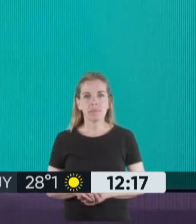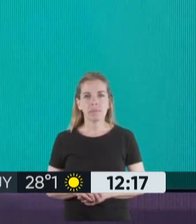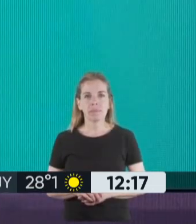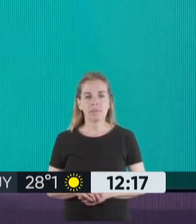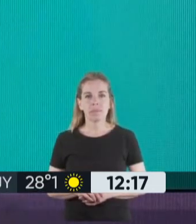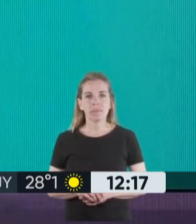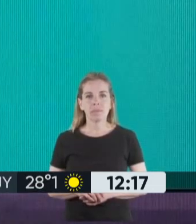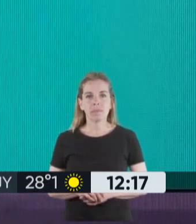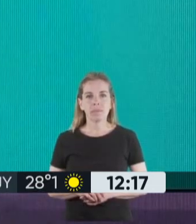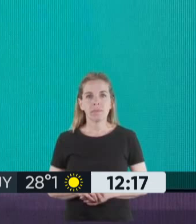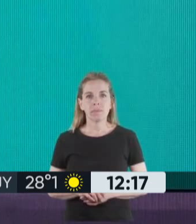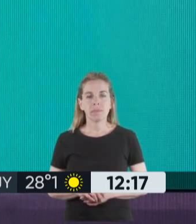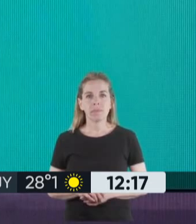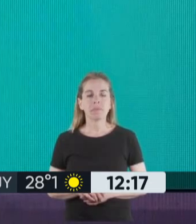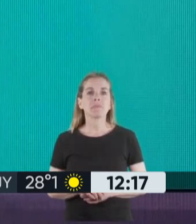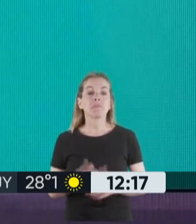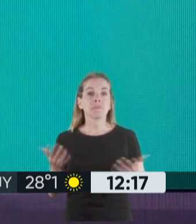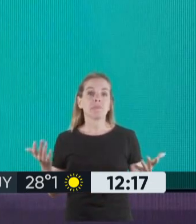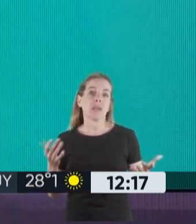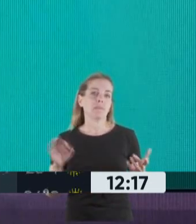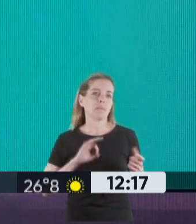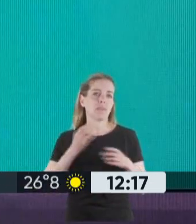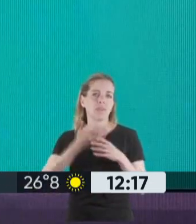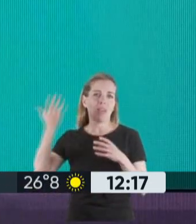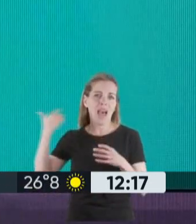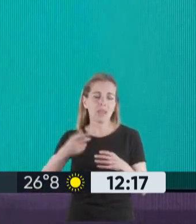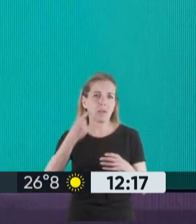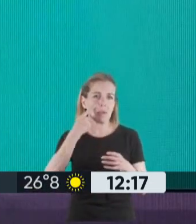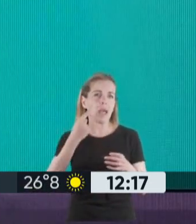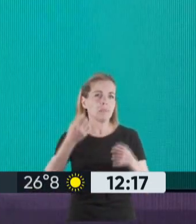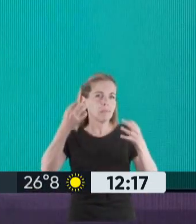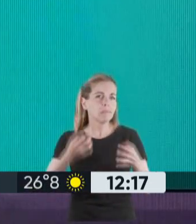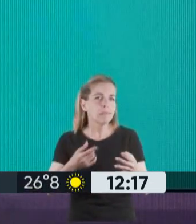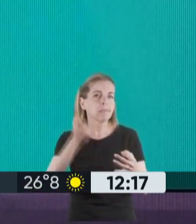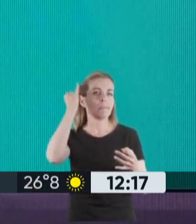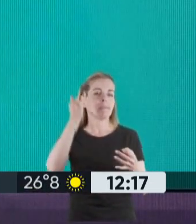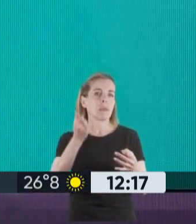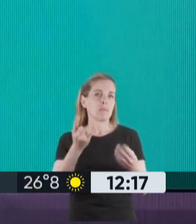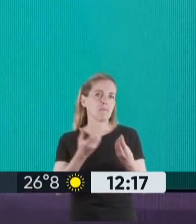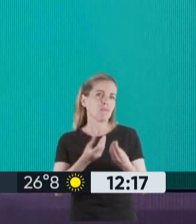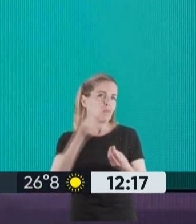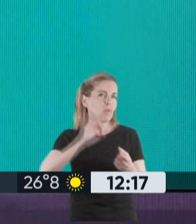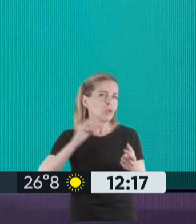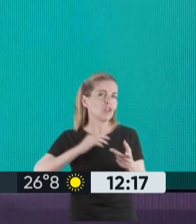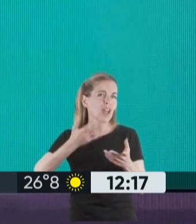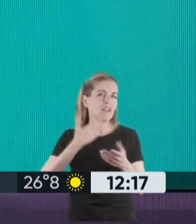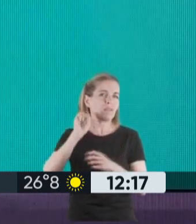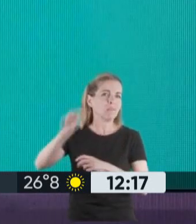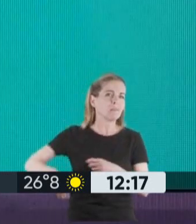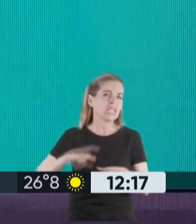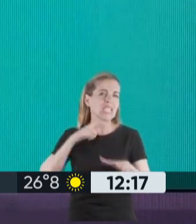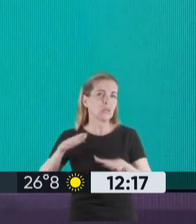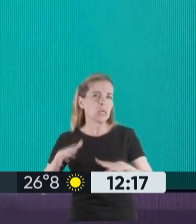que la historia demuestra que hemos descuidado ese aspecto. Y si bien es cierto que